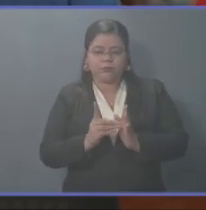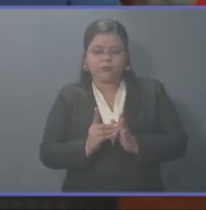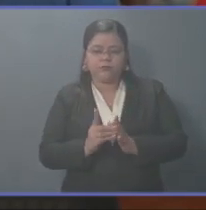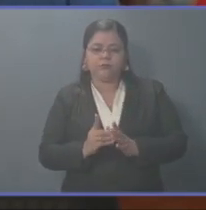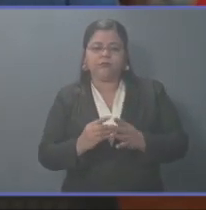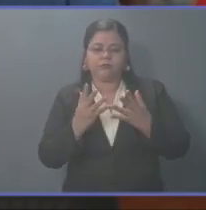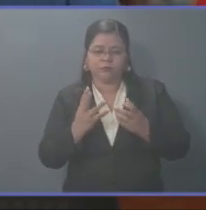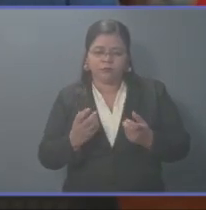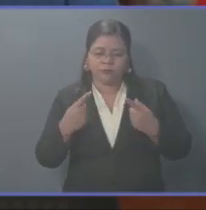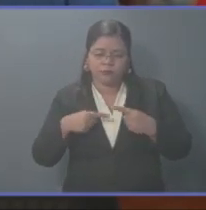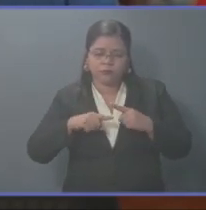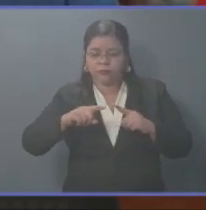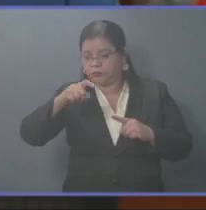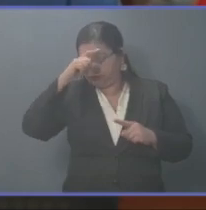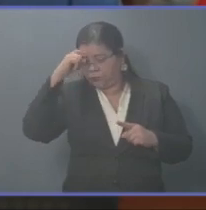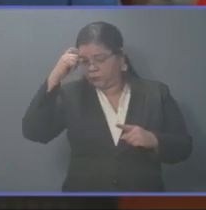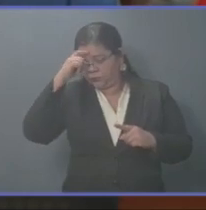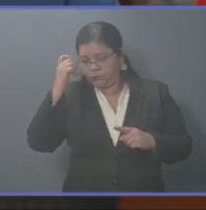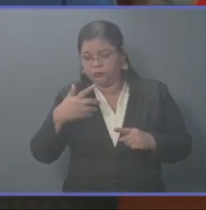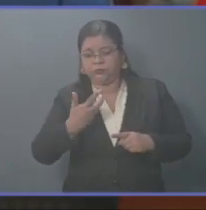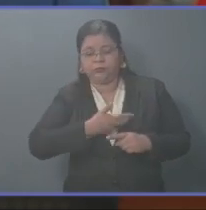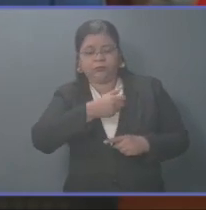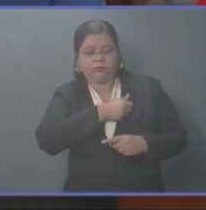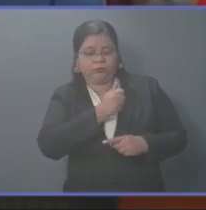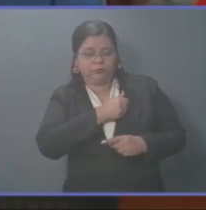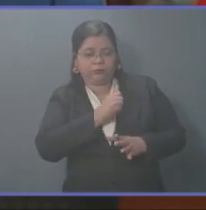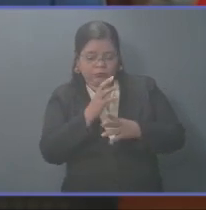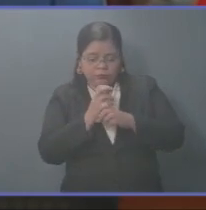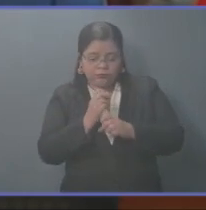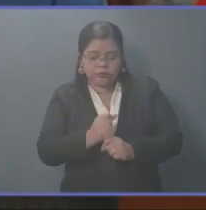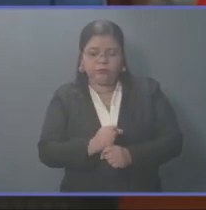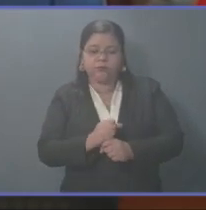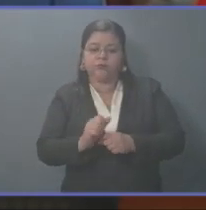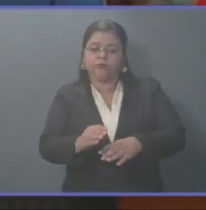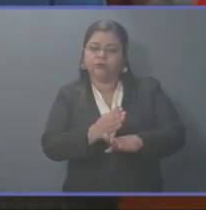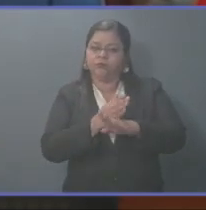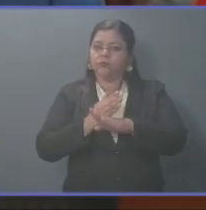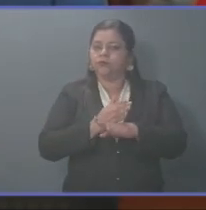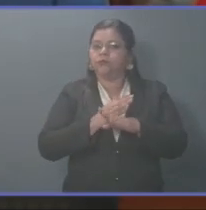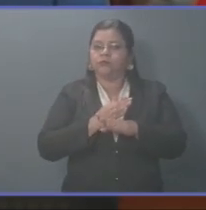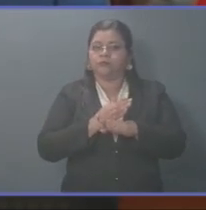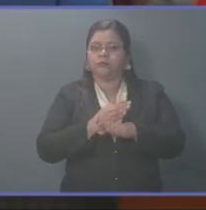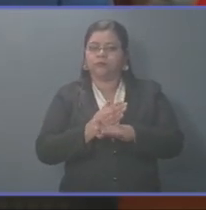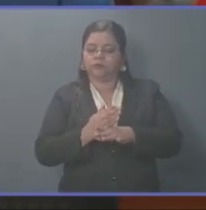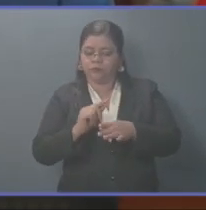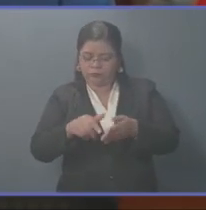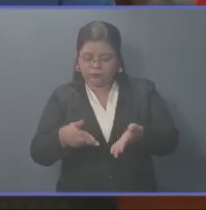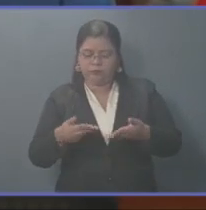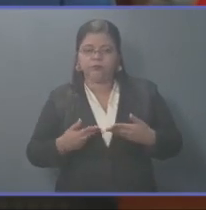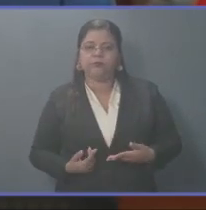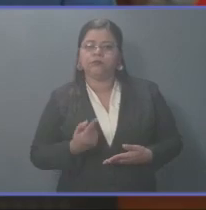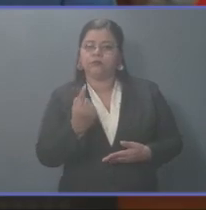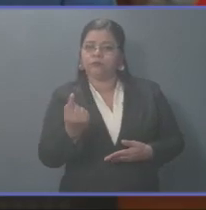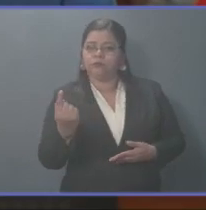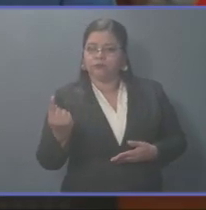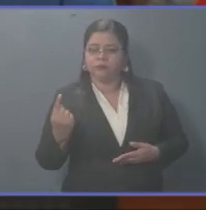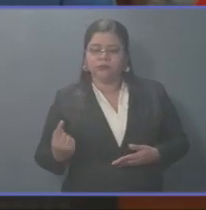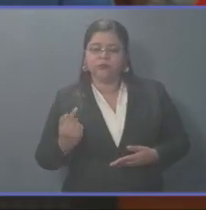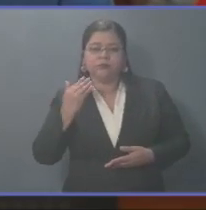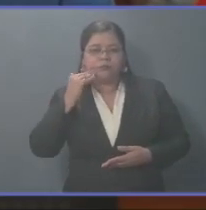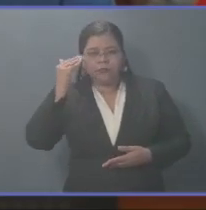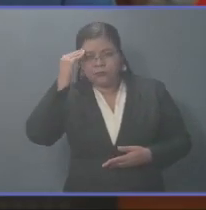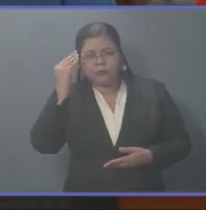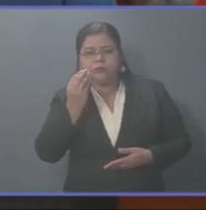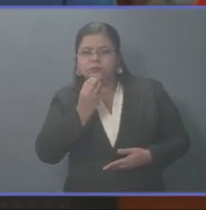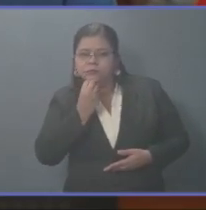seguir trabajando desde nuestras competencias para garantizar la protección y ejercicio de los derechos de las personas adultas